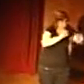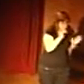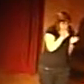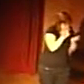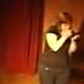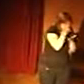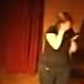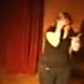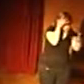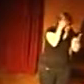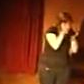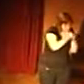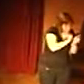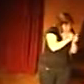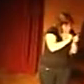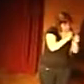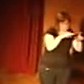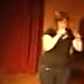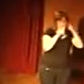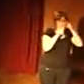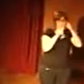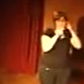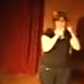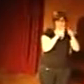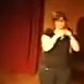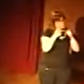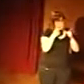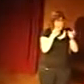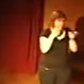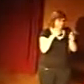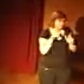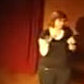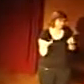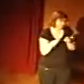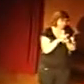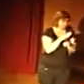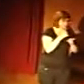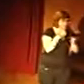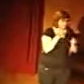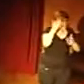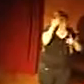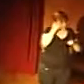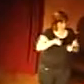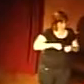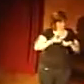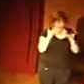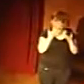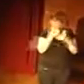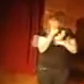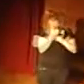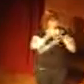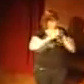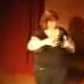composiciones que siempre desde luego están trascendidos por la imaginación romántica en proporciones que las hacen todavía mucho